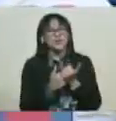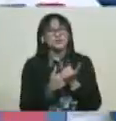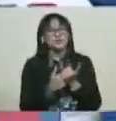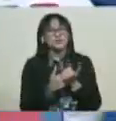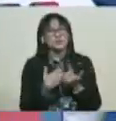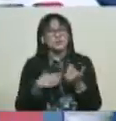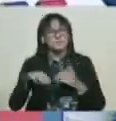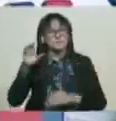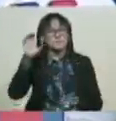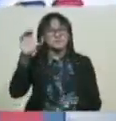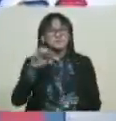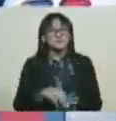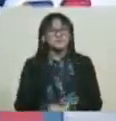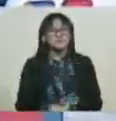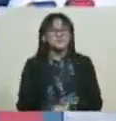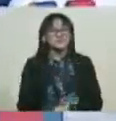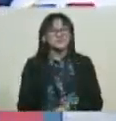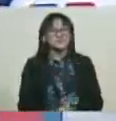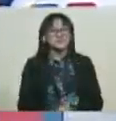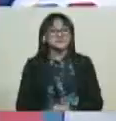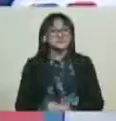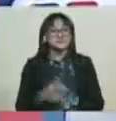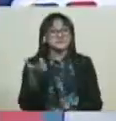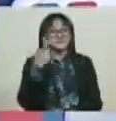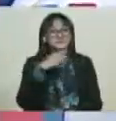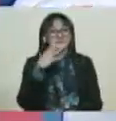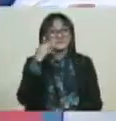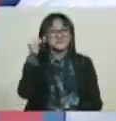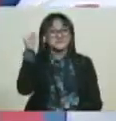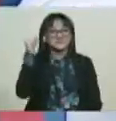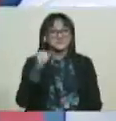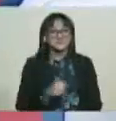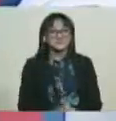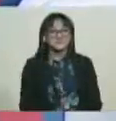patria soy yo nicolás maduro